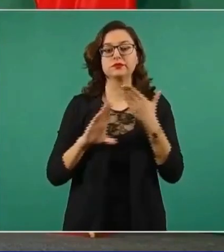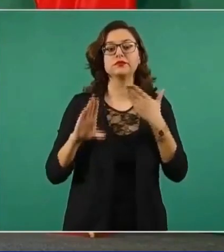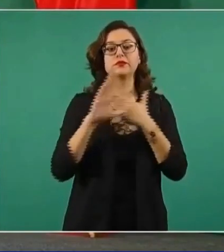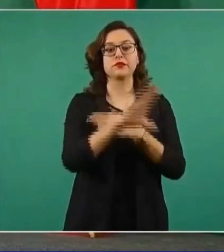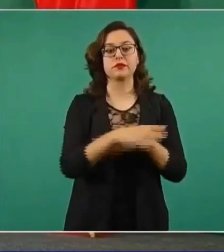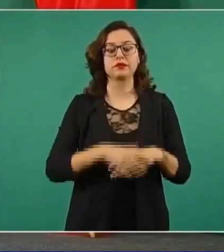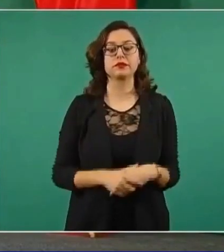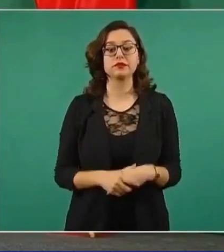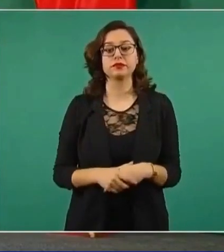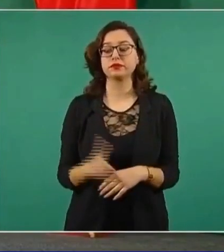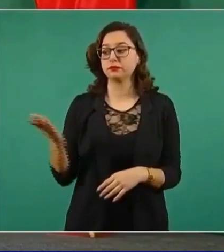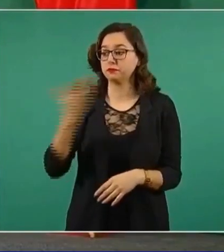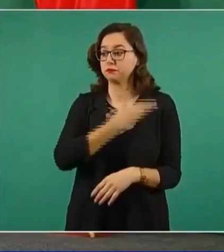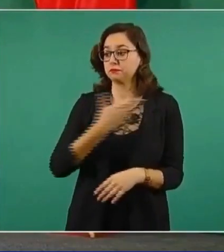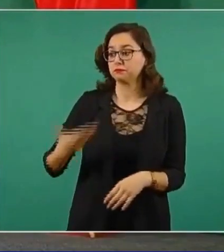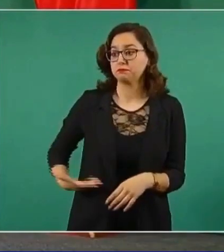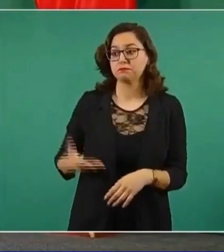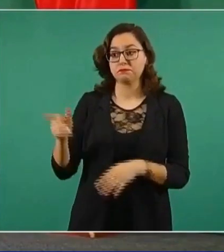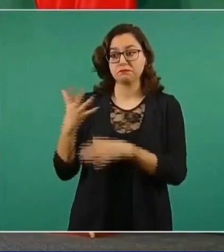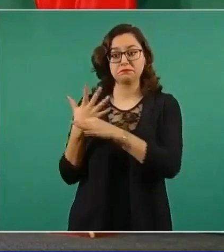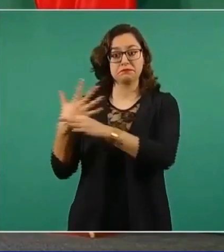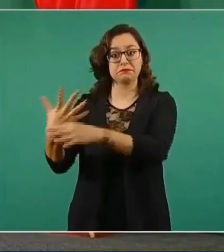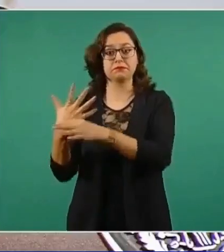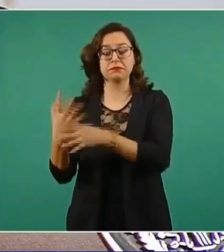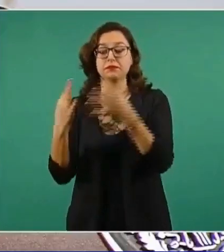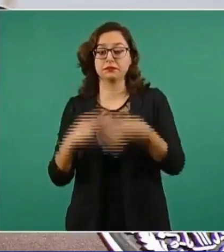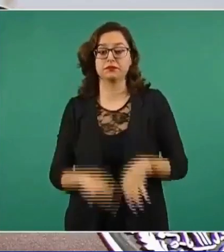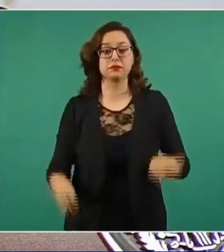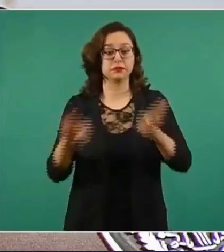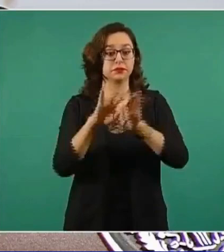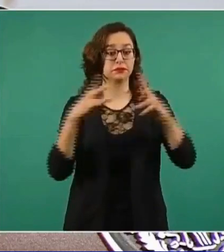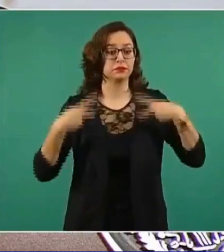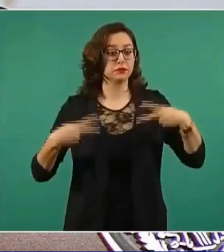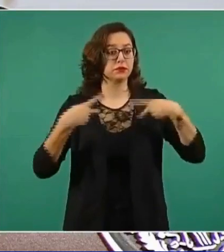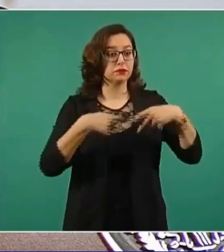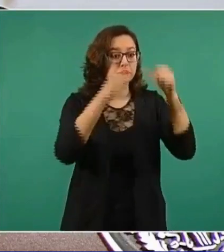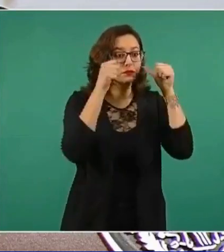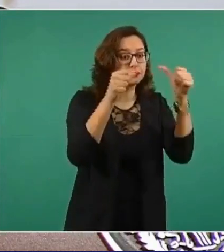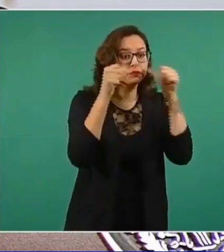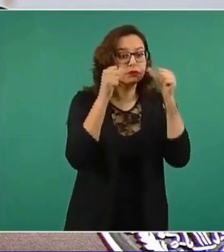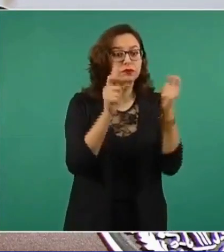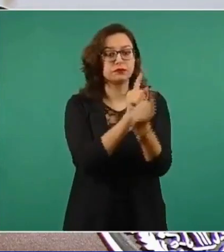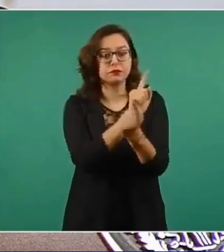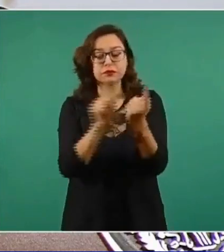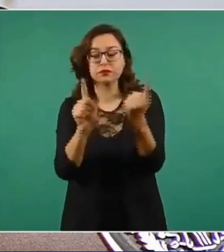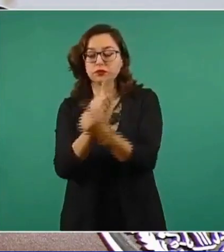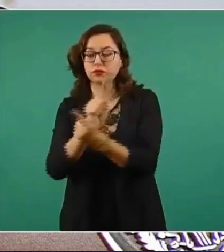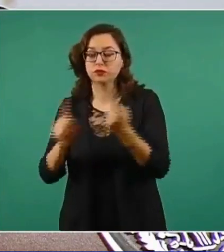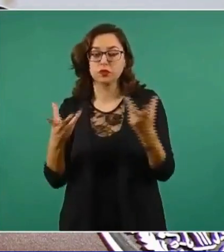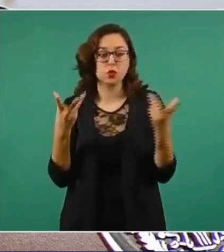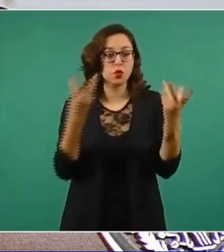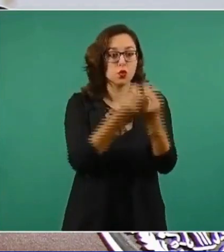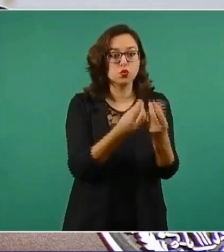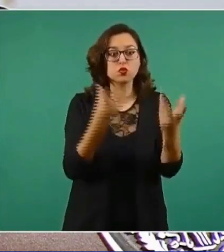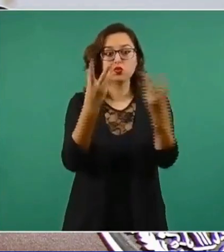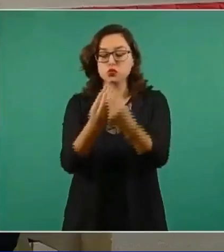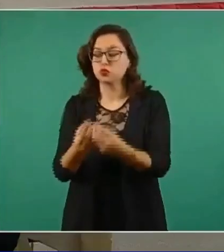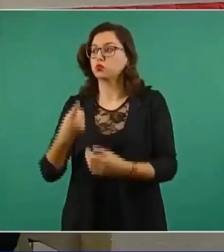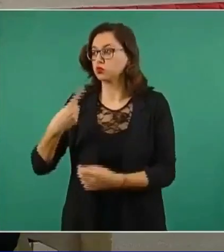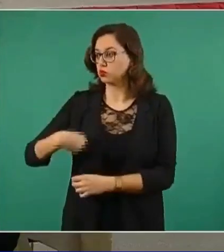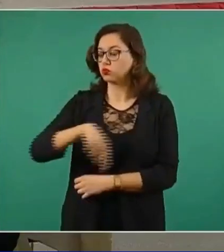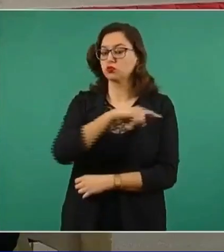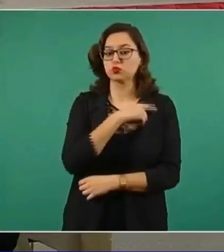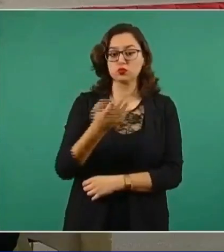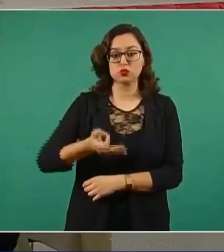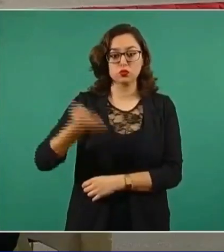que trabajar con la gente. Y eso es lo que estamos haciendo. Solo quiero darles, por ejemplo, un ejemplo